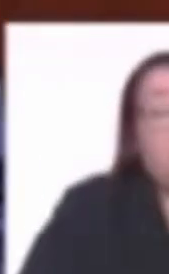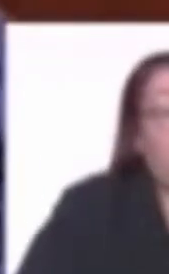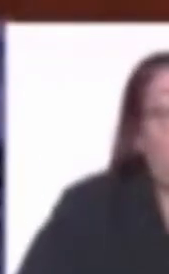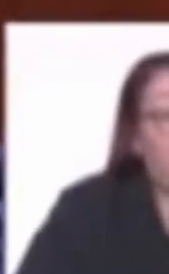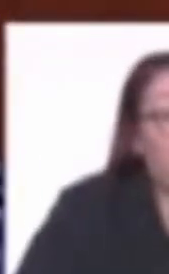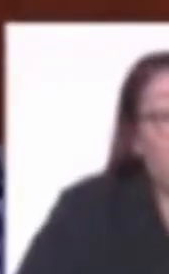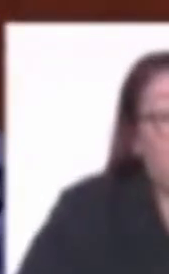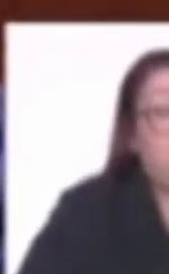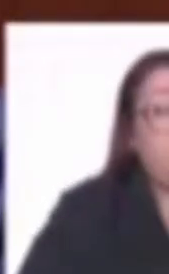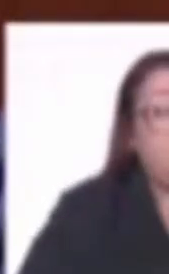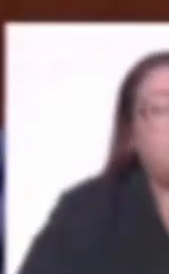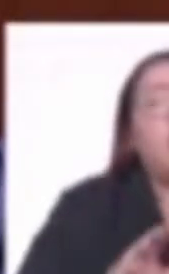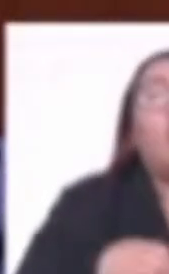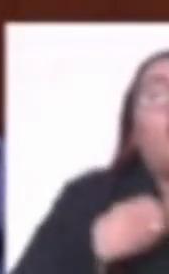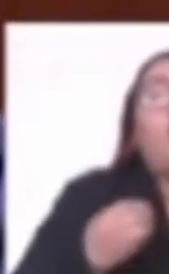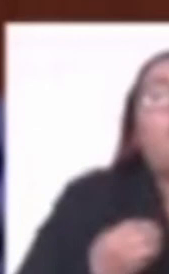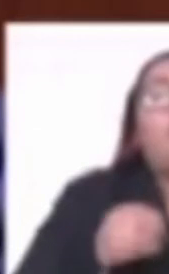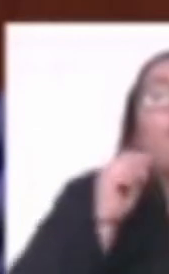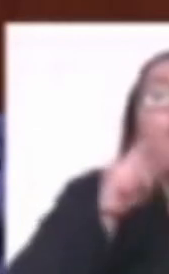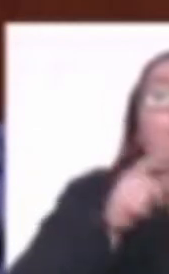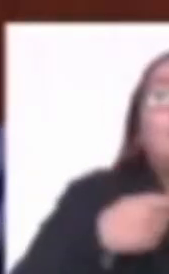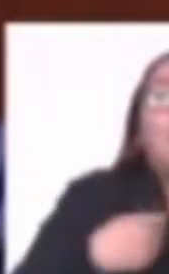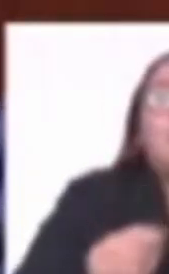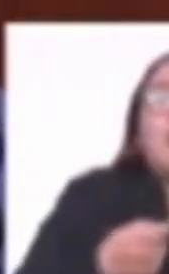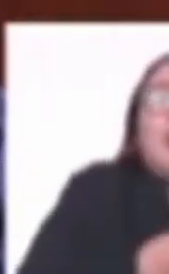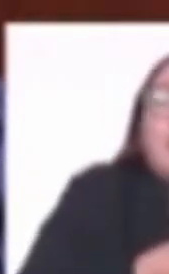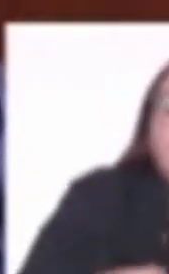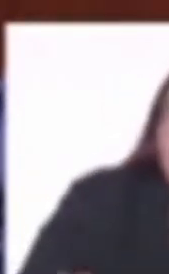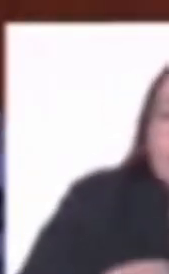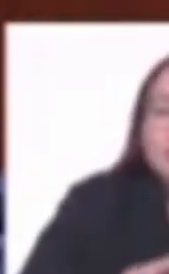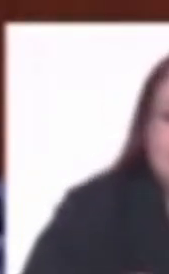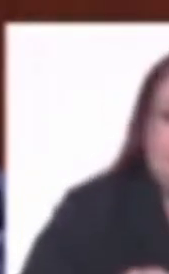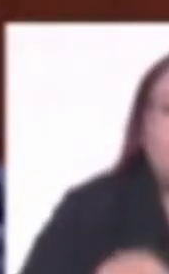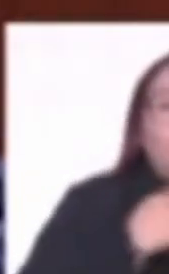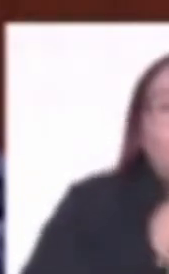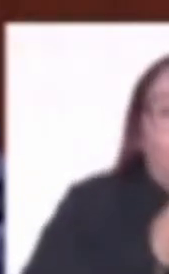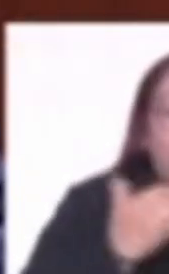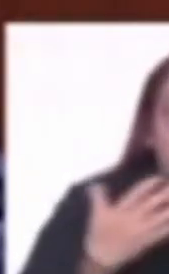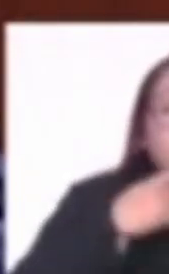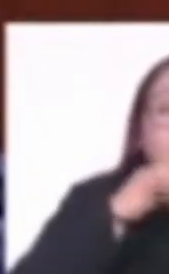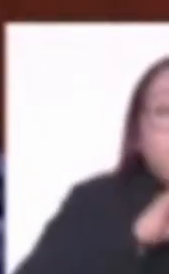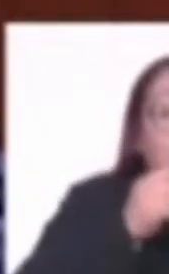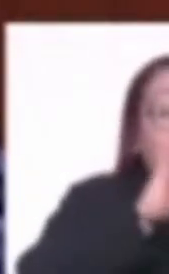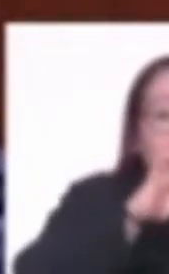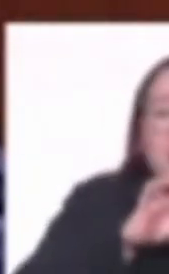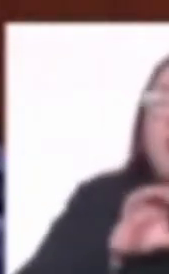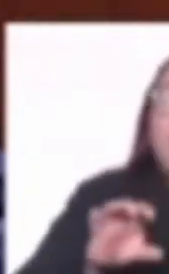los que no tienen que decir es cómo van a gastar dónde van a gastar Cuáles son los mecanismos que van a utilizar